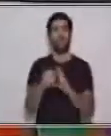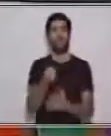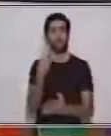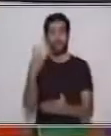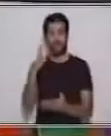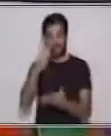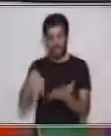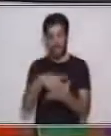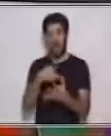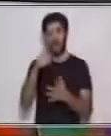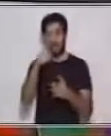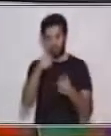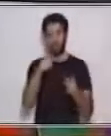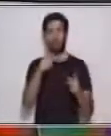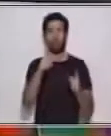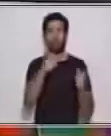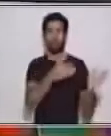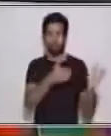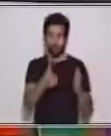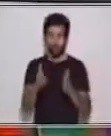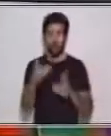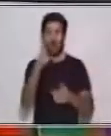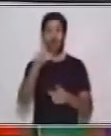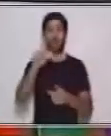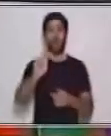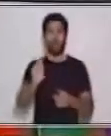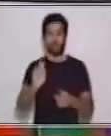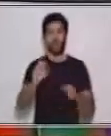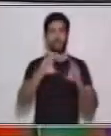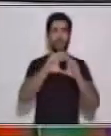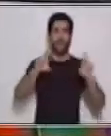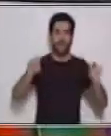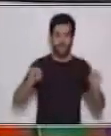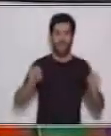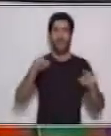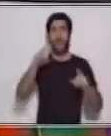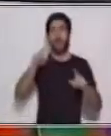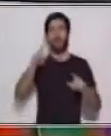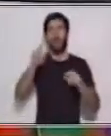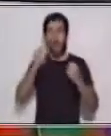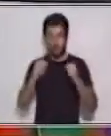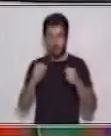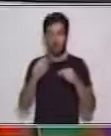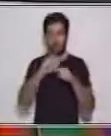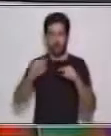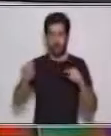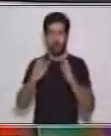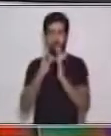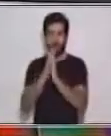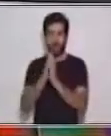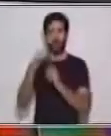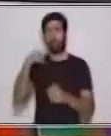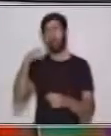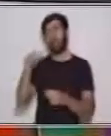lo prepares con lápiz, lapicero y regla si tienes. Si no, vamos improvisando con lo que tengamos en